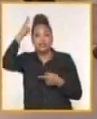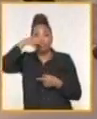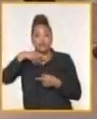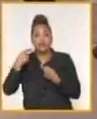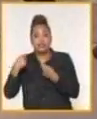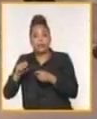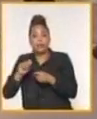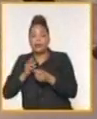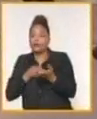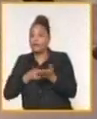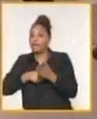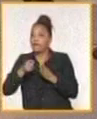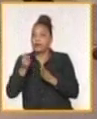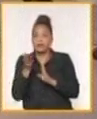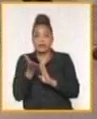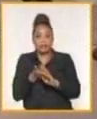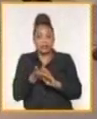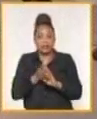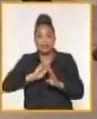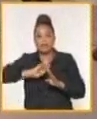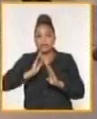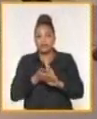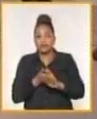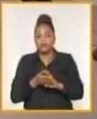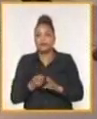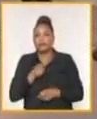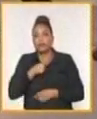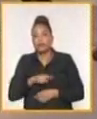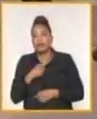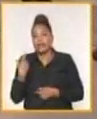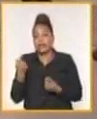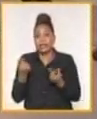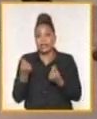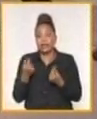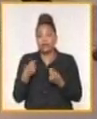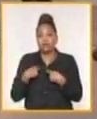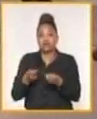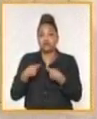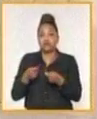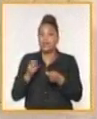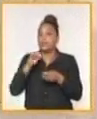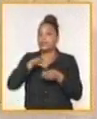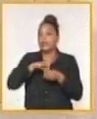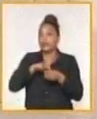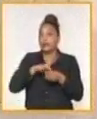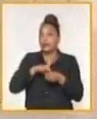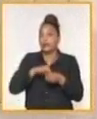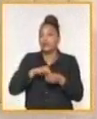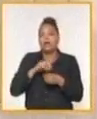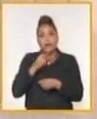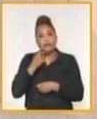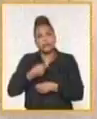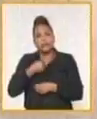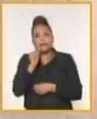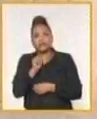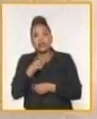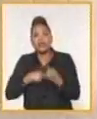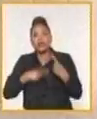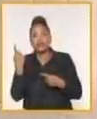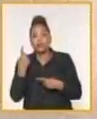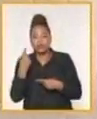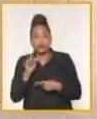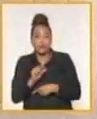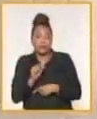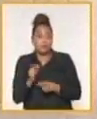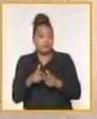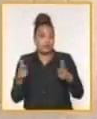son antiquísimas. El dinero que se han gastado al interno, porque fíjate, no es que no haya personas en contra, pero indudablemente todo